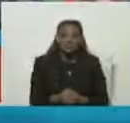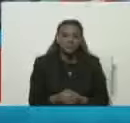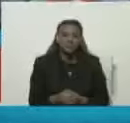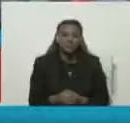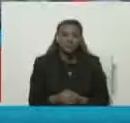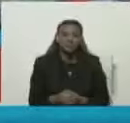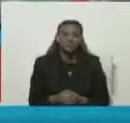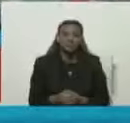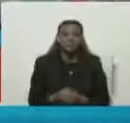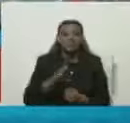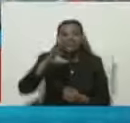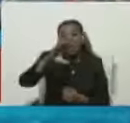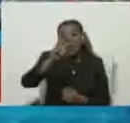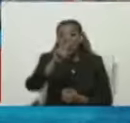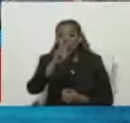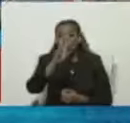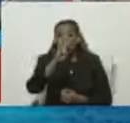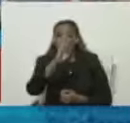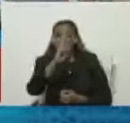¡El Cubirito!